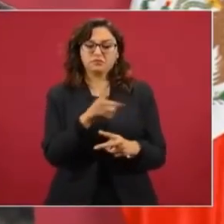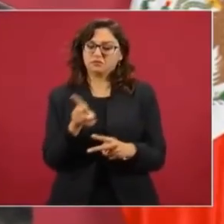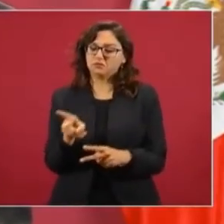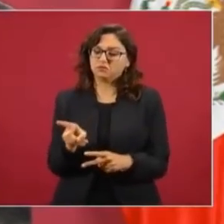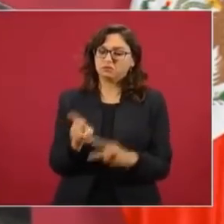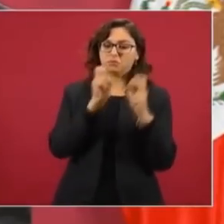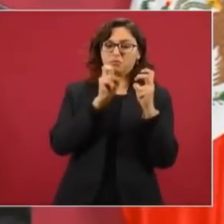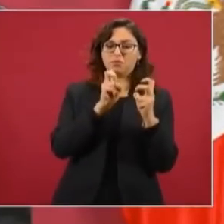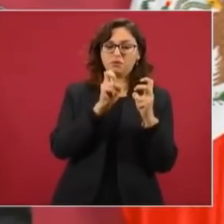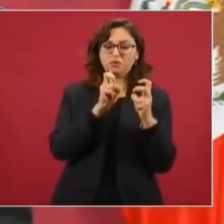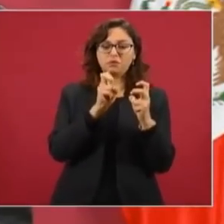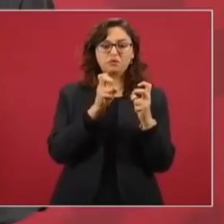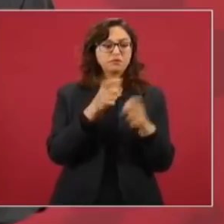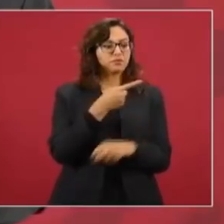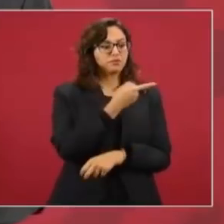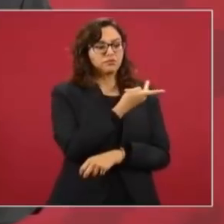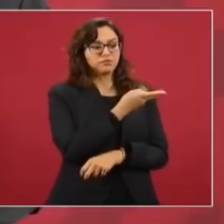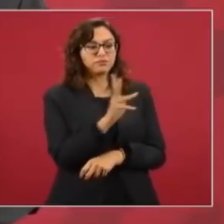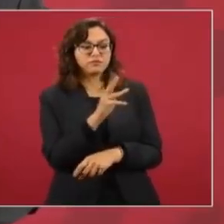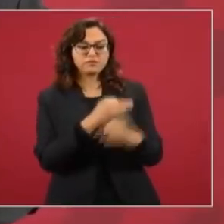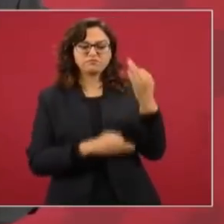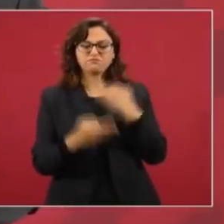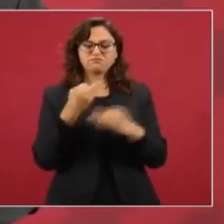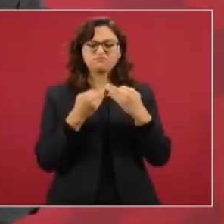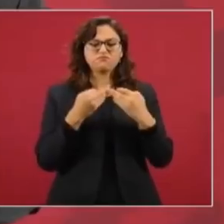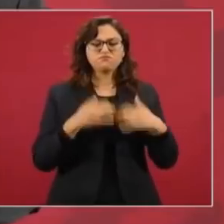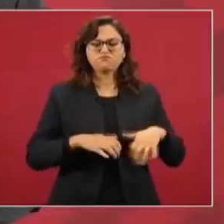manifiestos de todos los intelectuales orgánicos